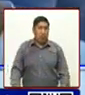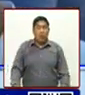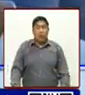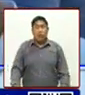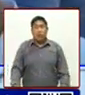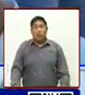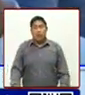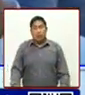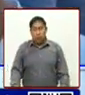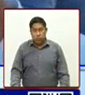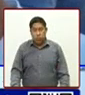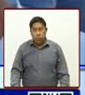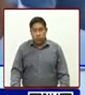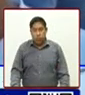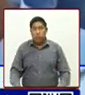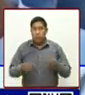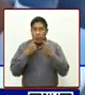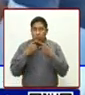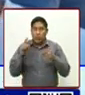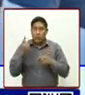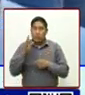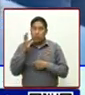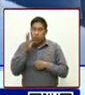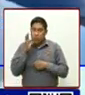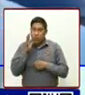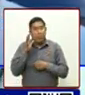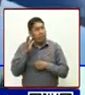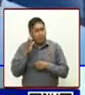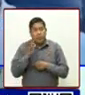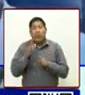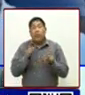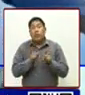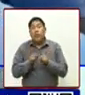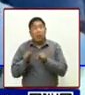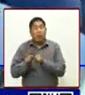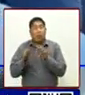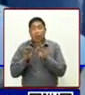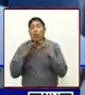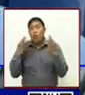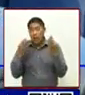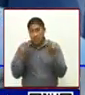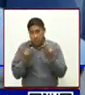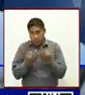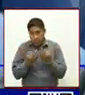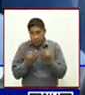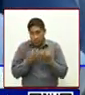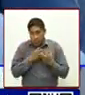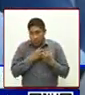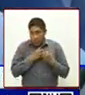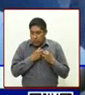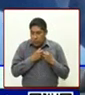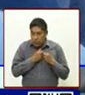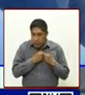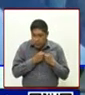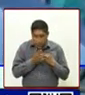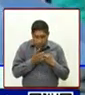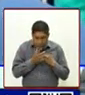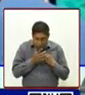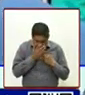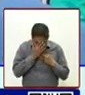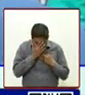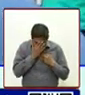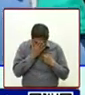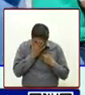Son las declaraciones, no solo de la mamá, ustedes han escuchado, John Miriam. Está muy compungida y no es para menos, obviamente